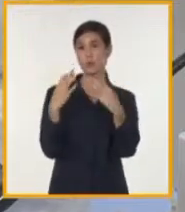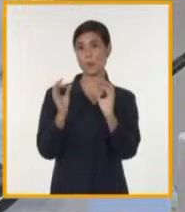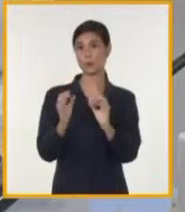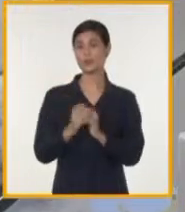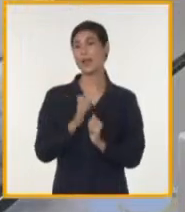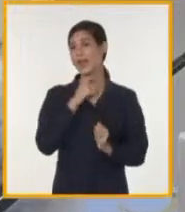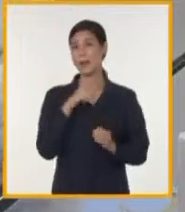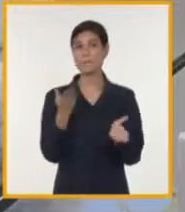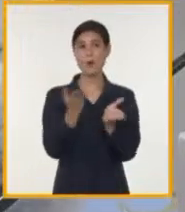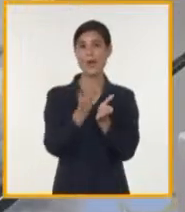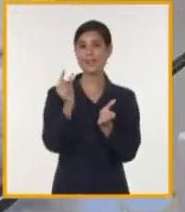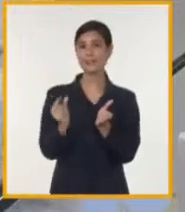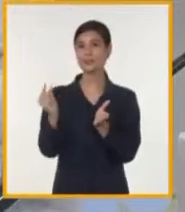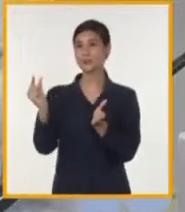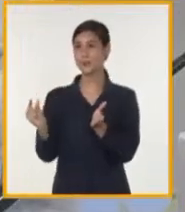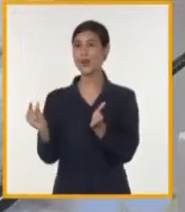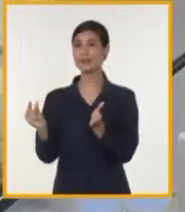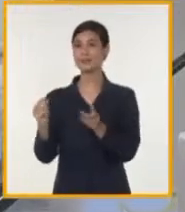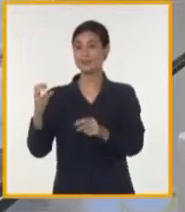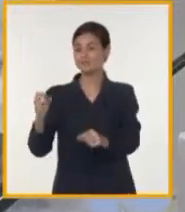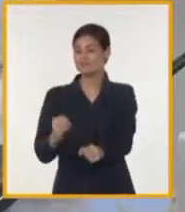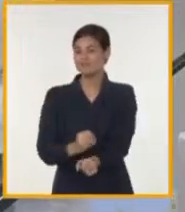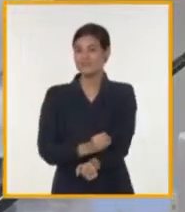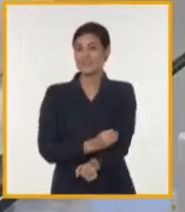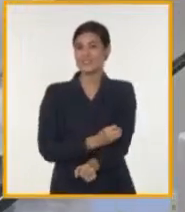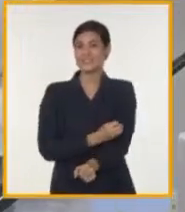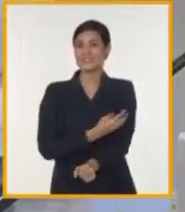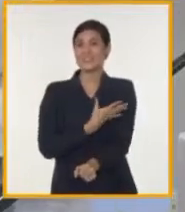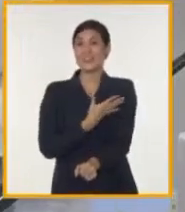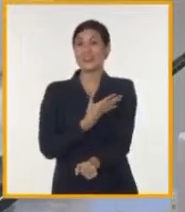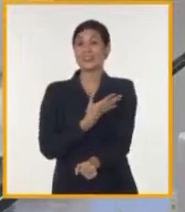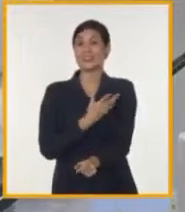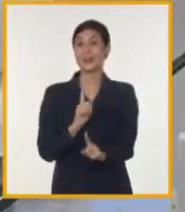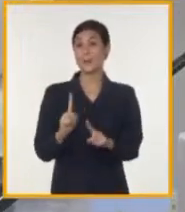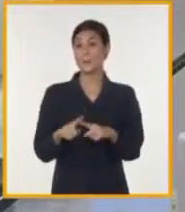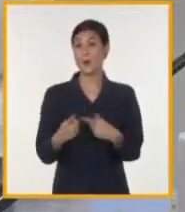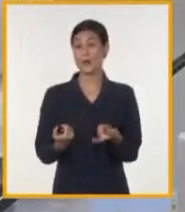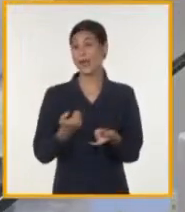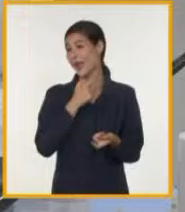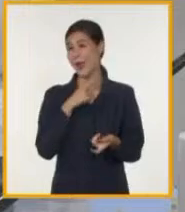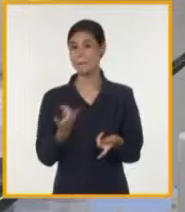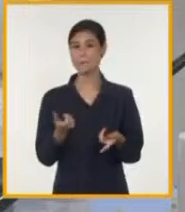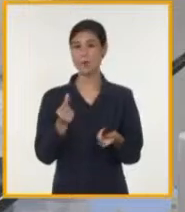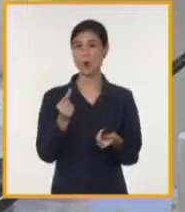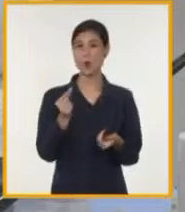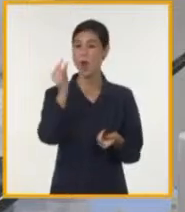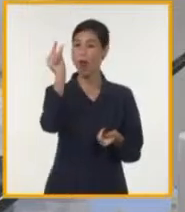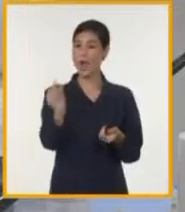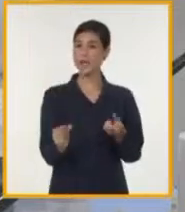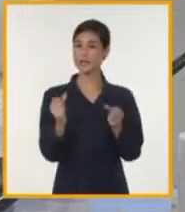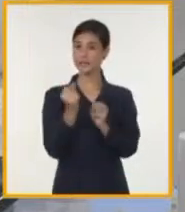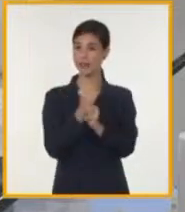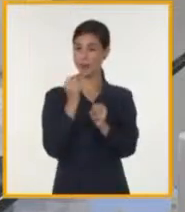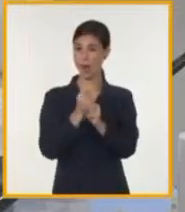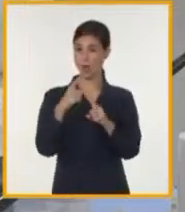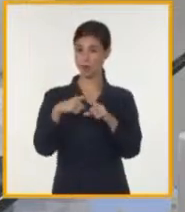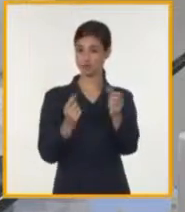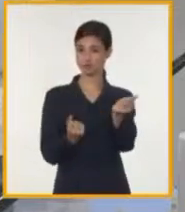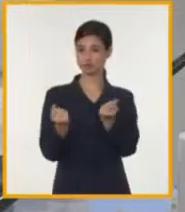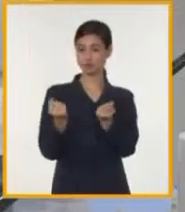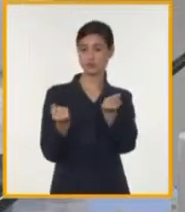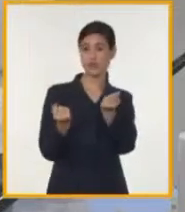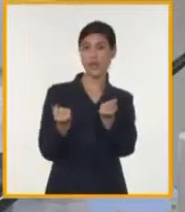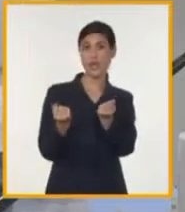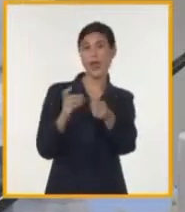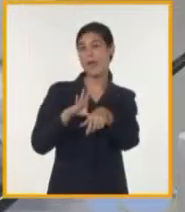estudiantes. Hay estudiantes que se sensibilizan tanto con estos trabajadores que el día que el chofer de ese ómnibus no puede porque se enfermó, porque